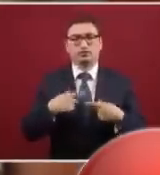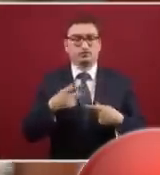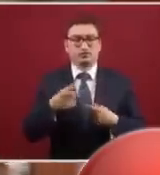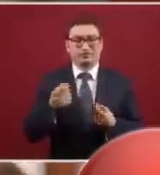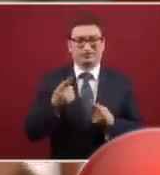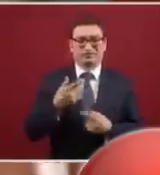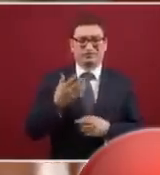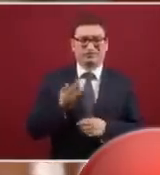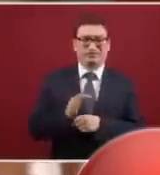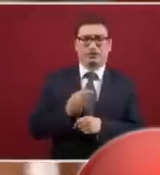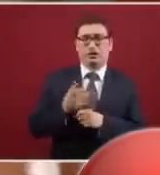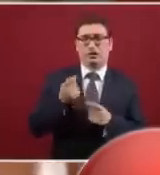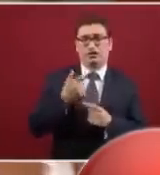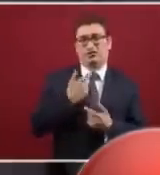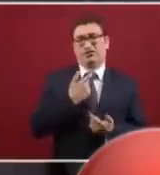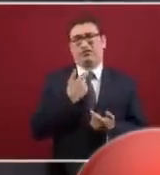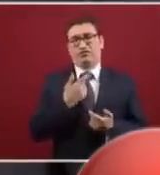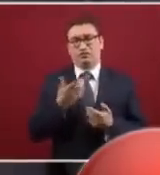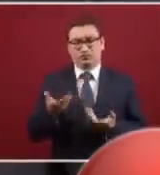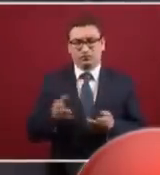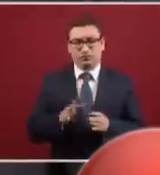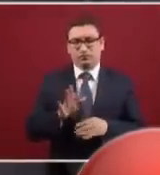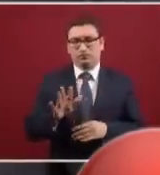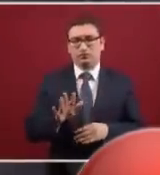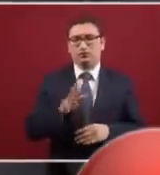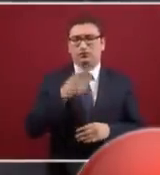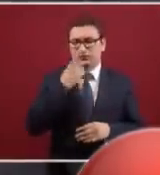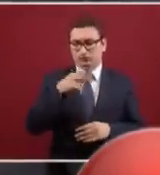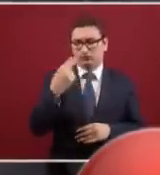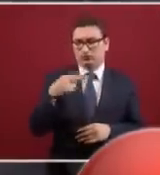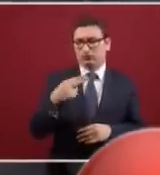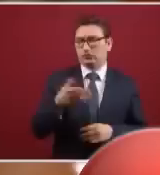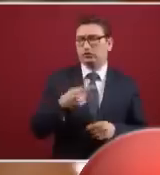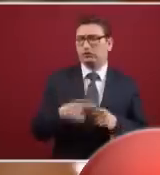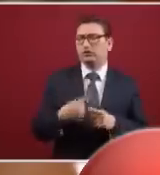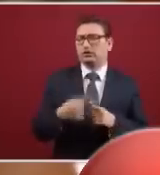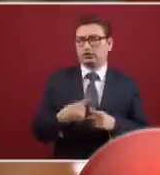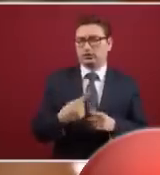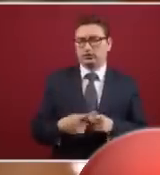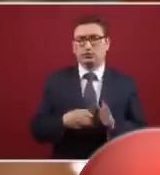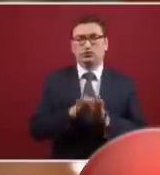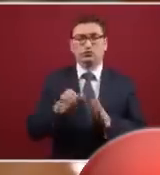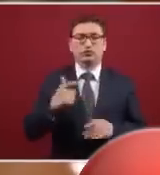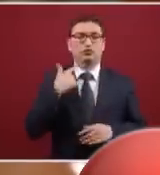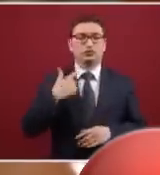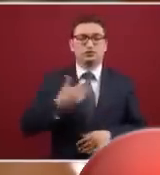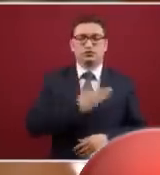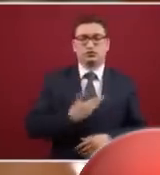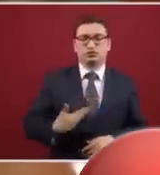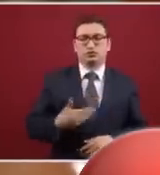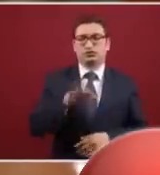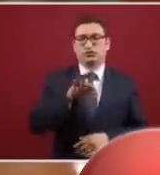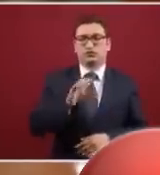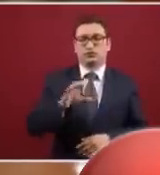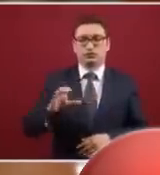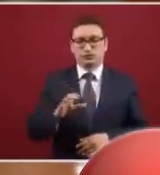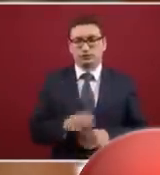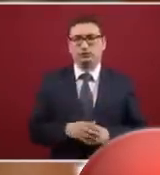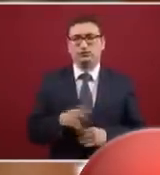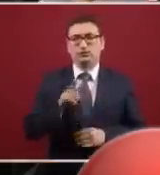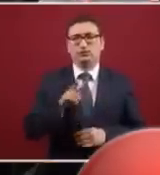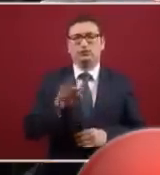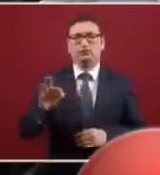y hasta descarados, y permítame ponerle nombre y apellido, como los expresidentes Felipe Calderón y Vicente